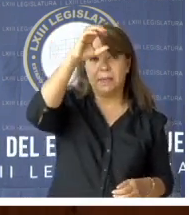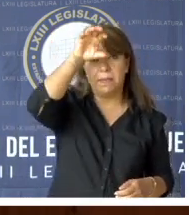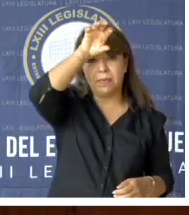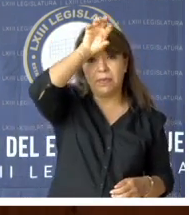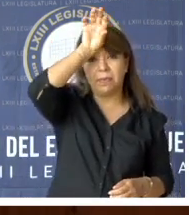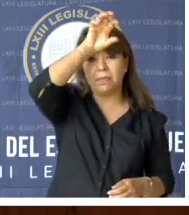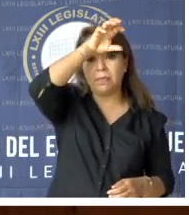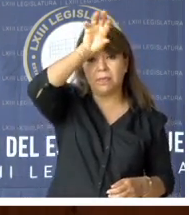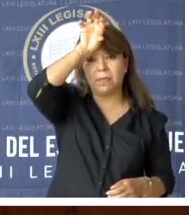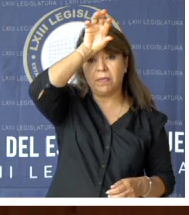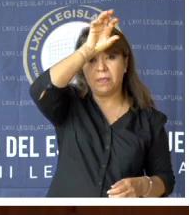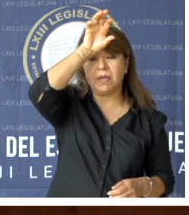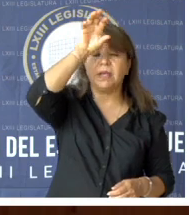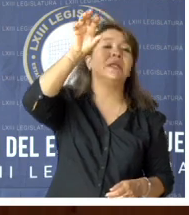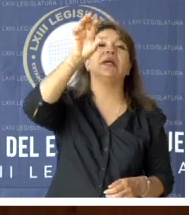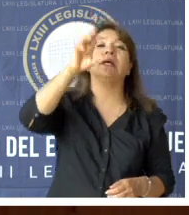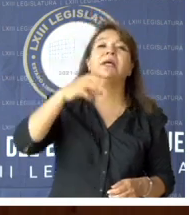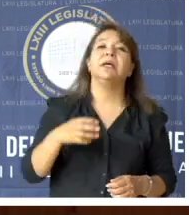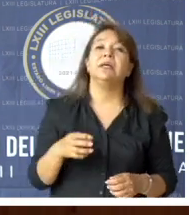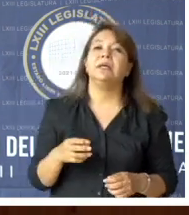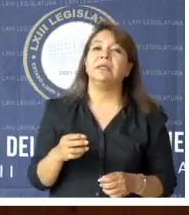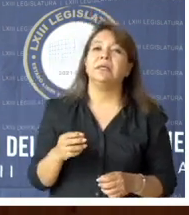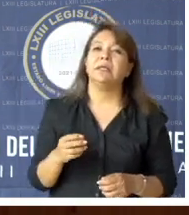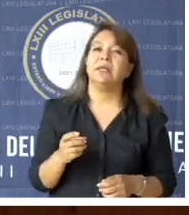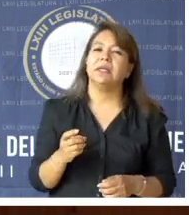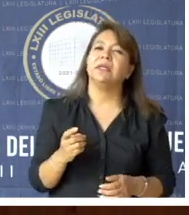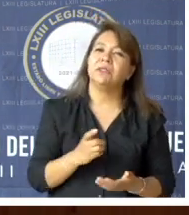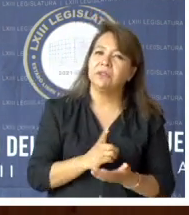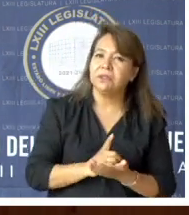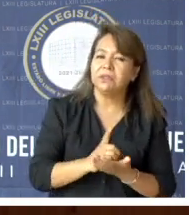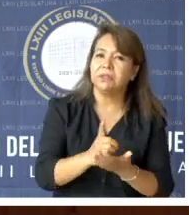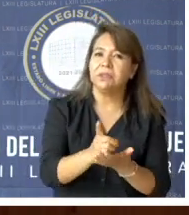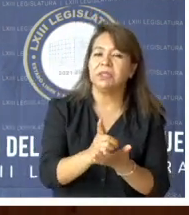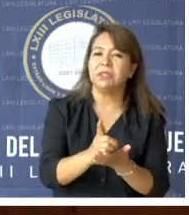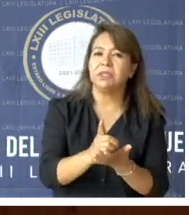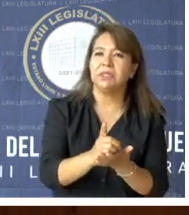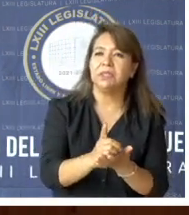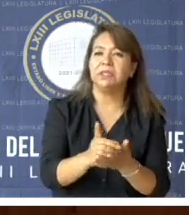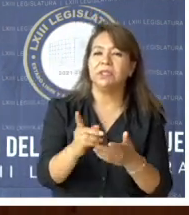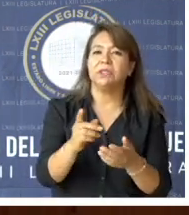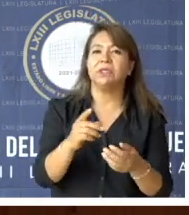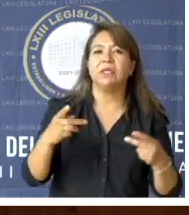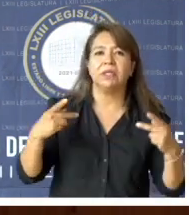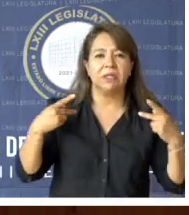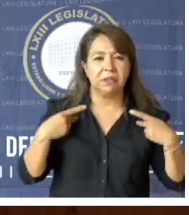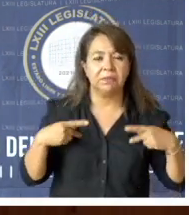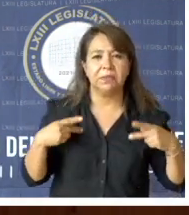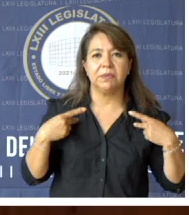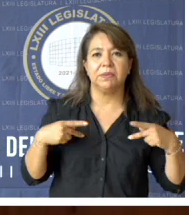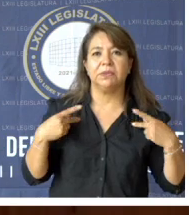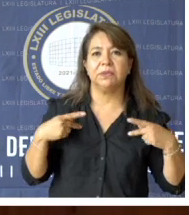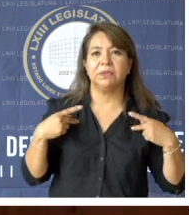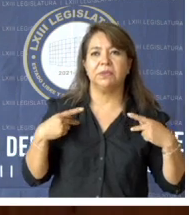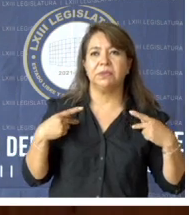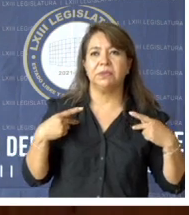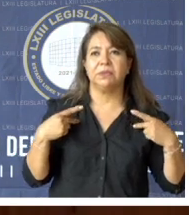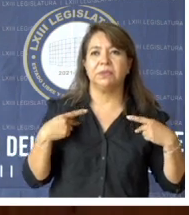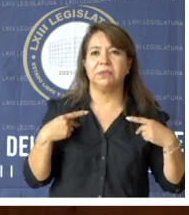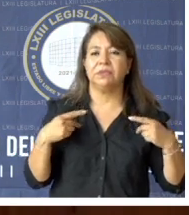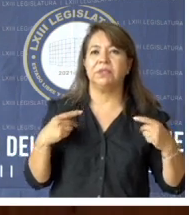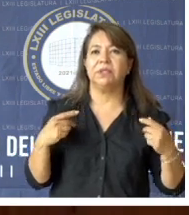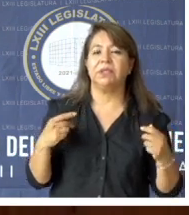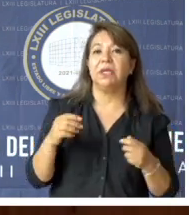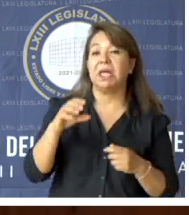seremos vigilantes puntuales con relación a los derechos que les corresponden a las y los que guardan una relación con el